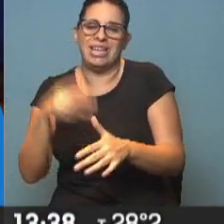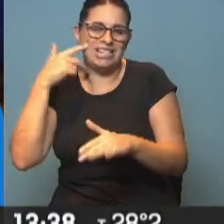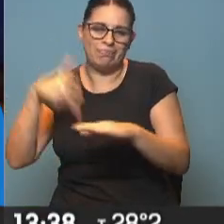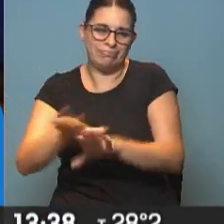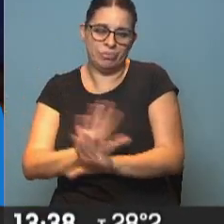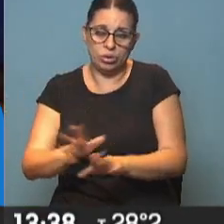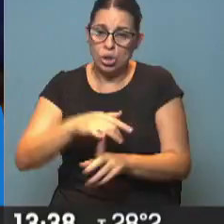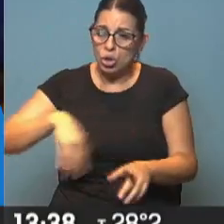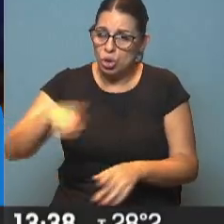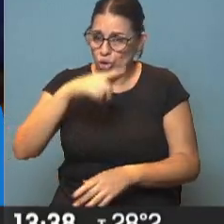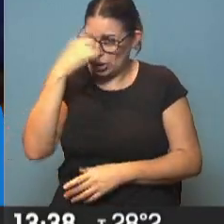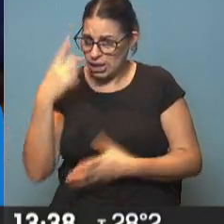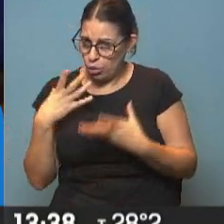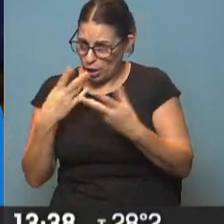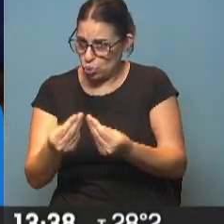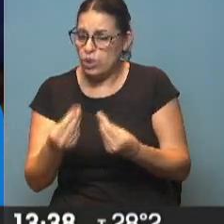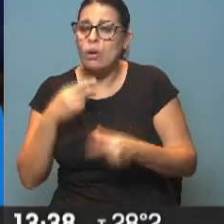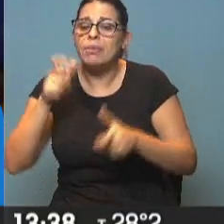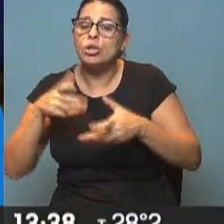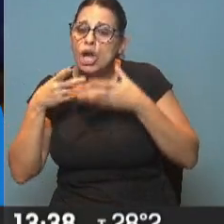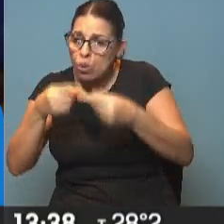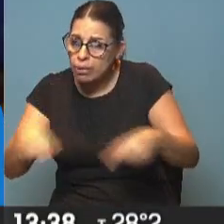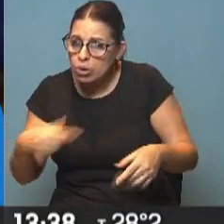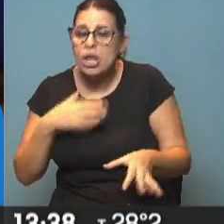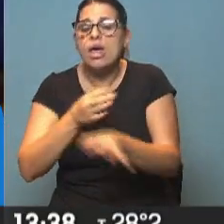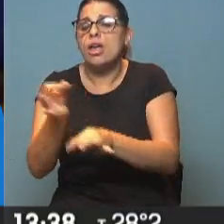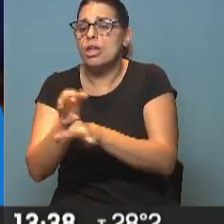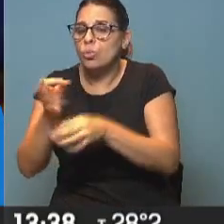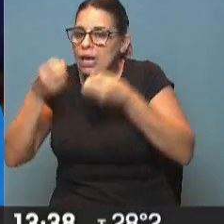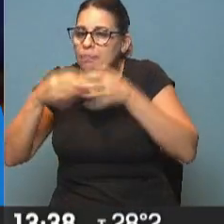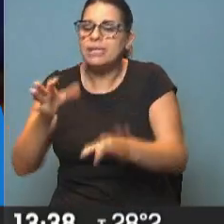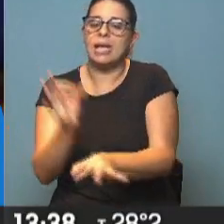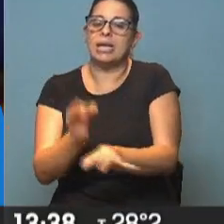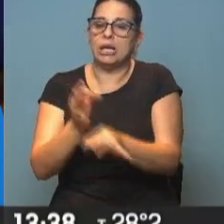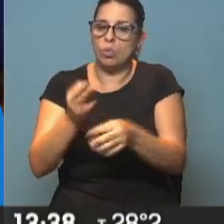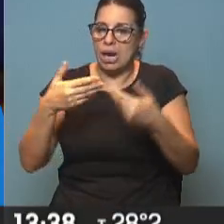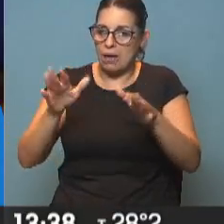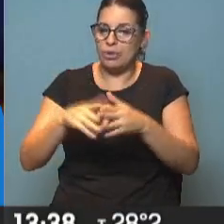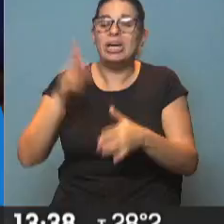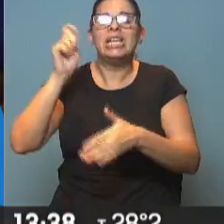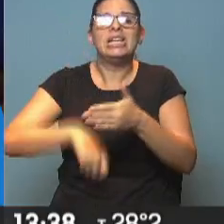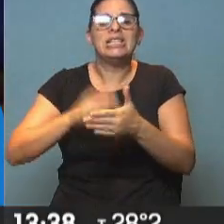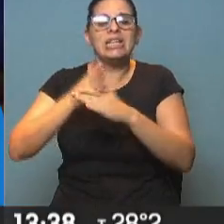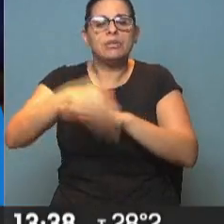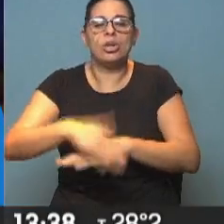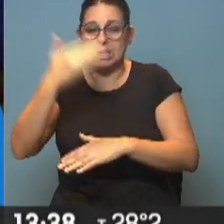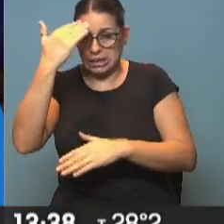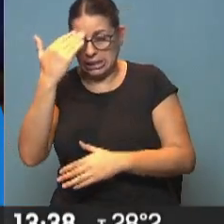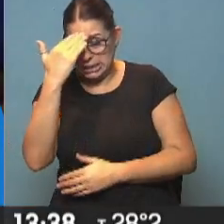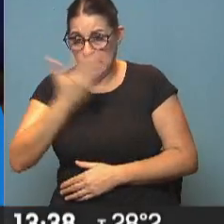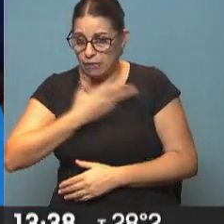aporte que no podemos hacer el estado es educar a los consumidores y pusimos en marcha la escuela abrimos la inscripción el 15 de febrero son cursos